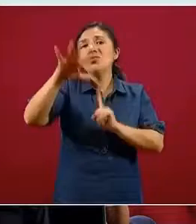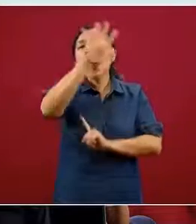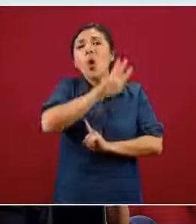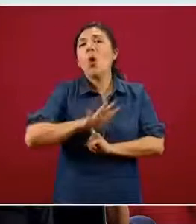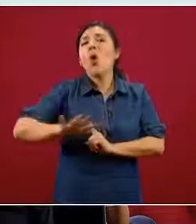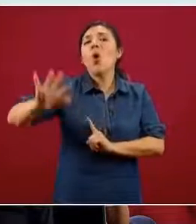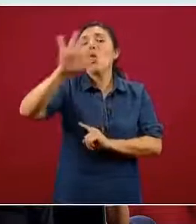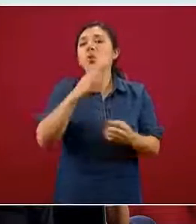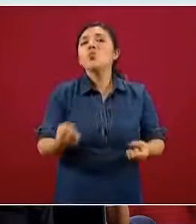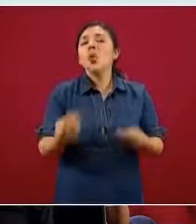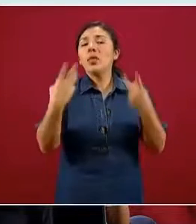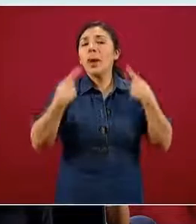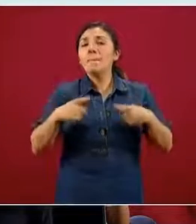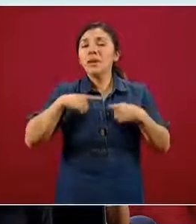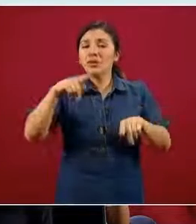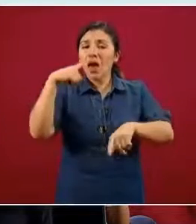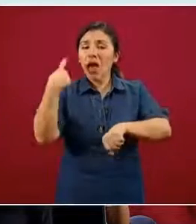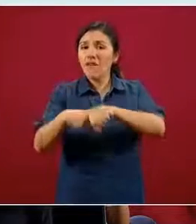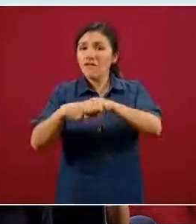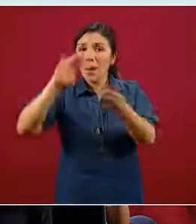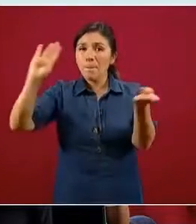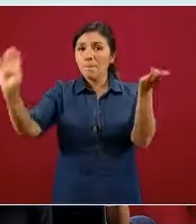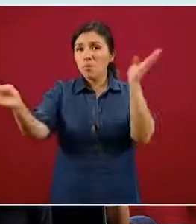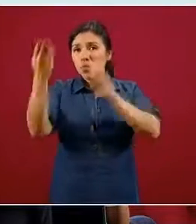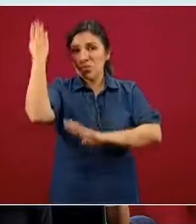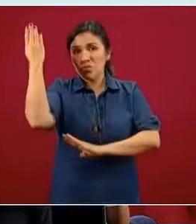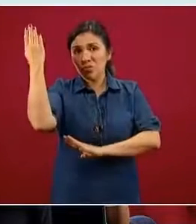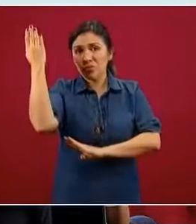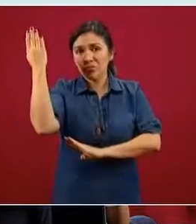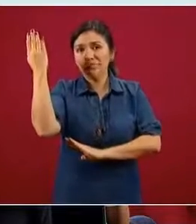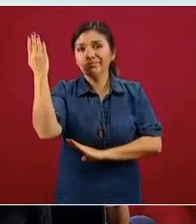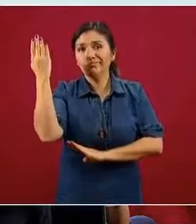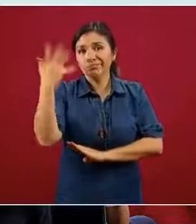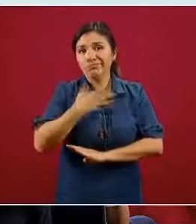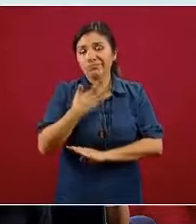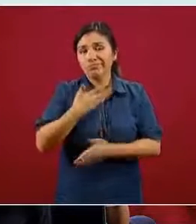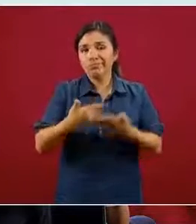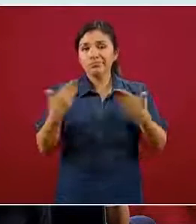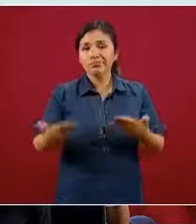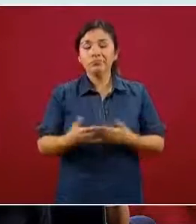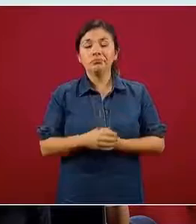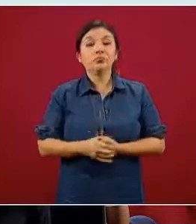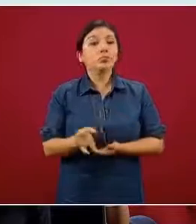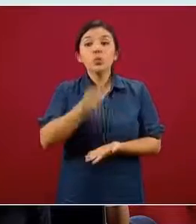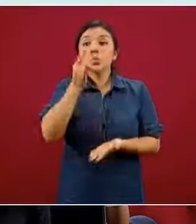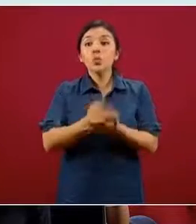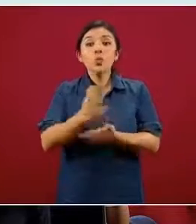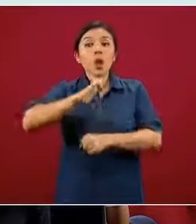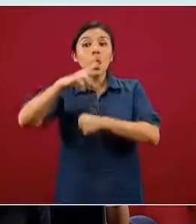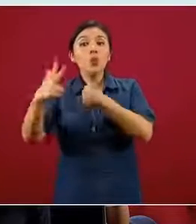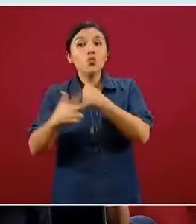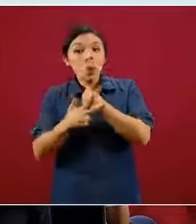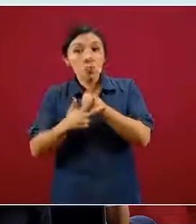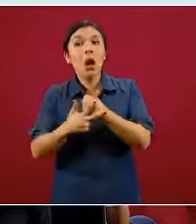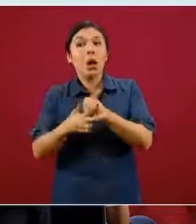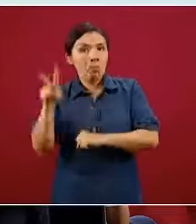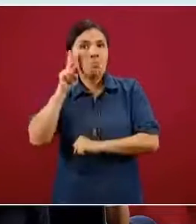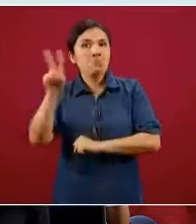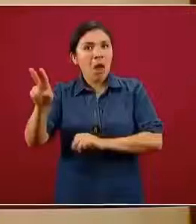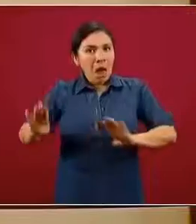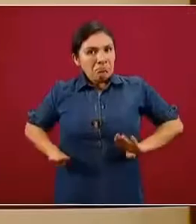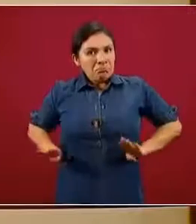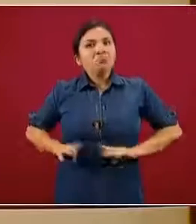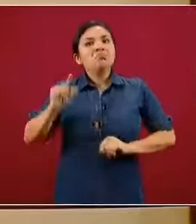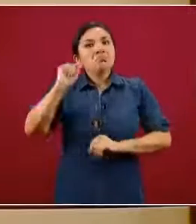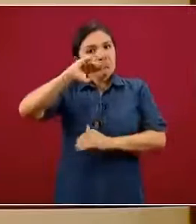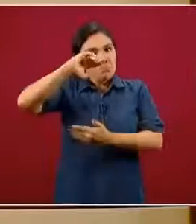la carga de pandemia activa que actualmente hay en el mundo. Solamente Europa es la que ha mostrado una